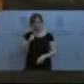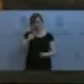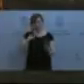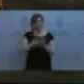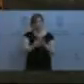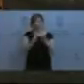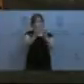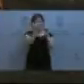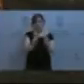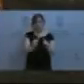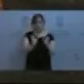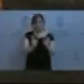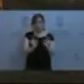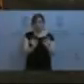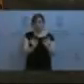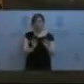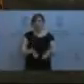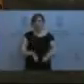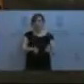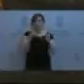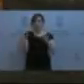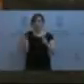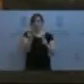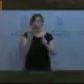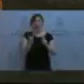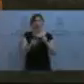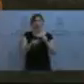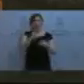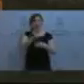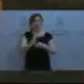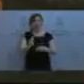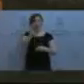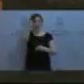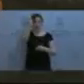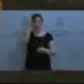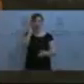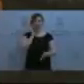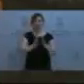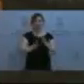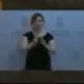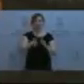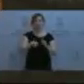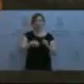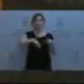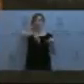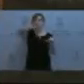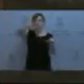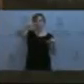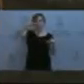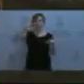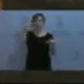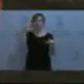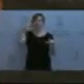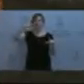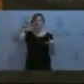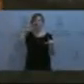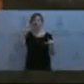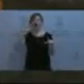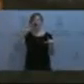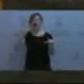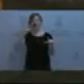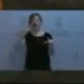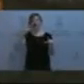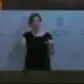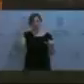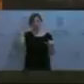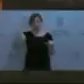modelo que ha permitido, por ejemplo, realizar con éxito la intervención en las pinturas de Sant Adriano, lo que antes le decía a la